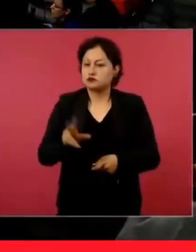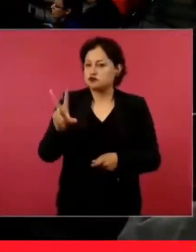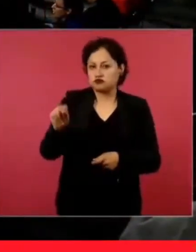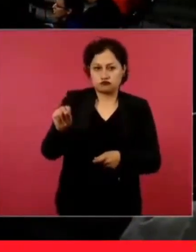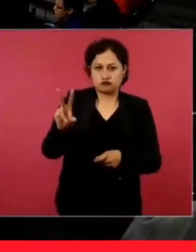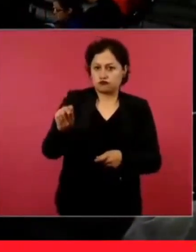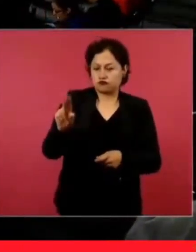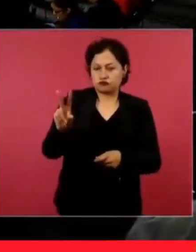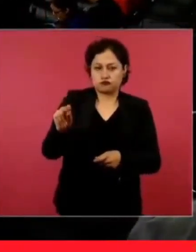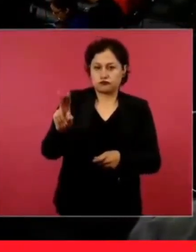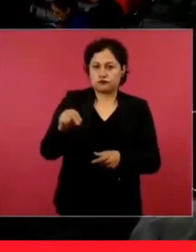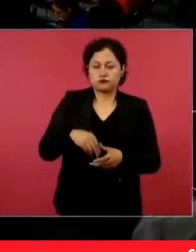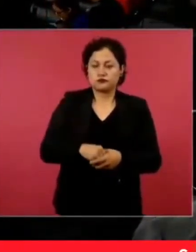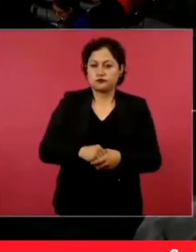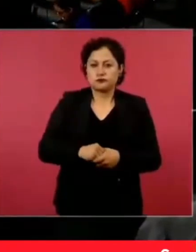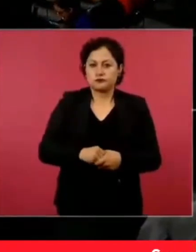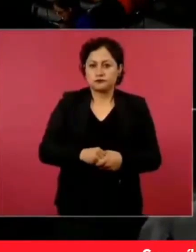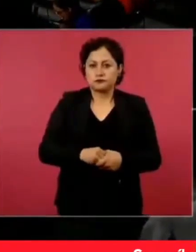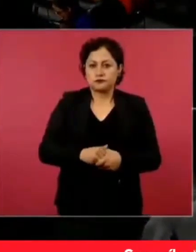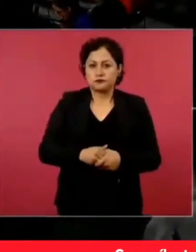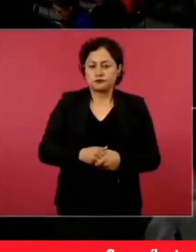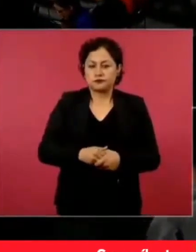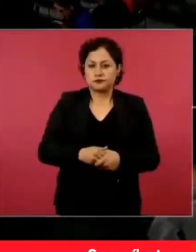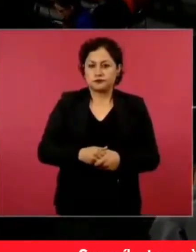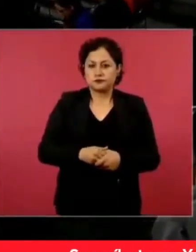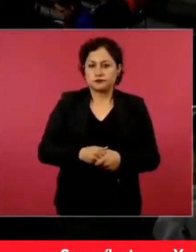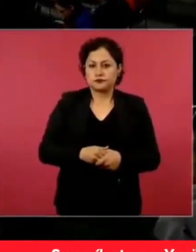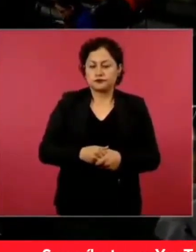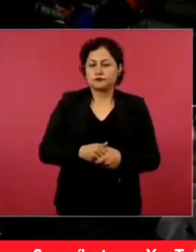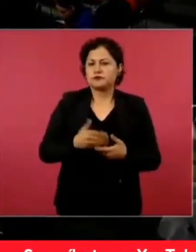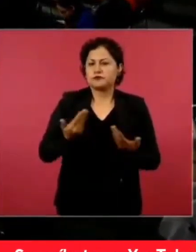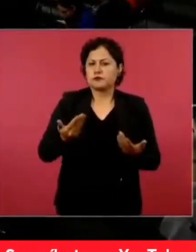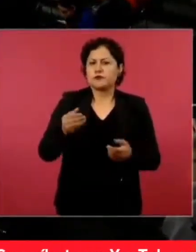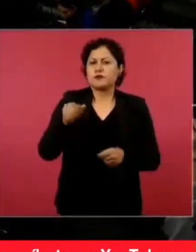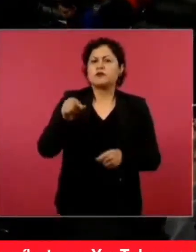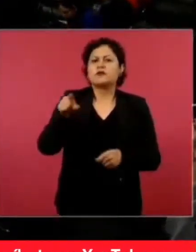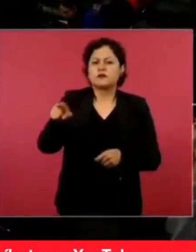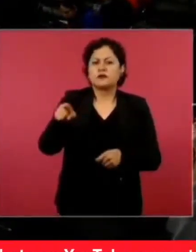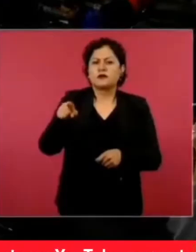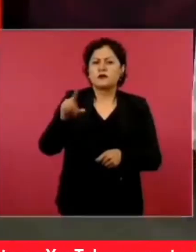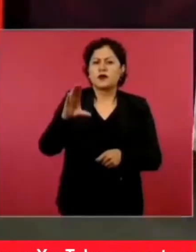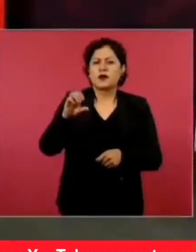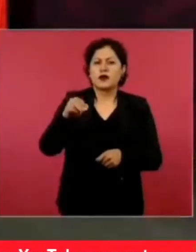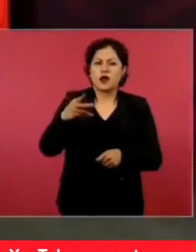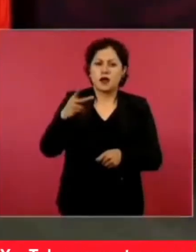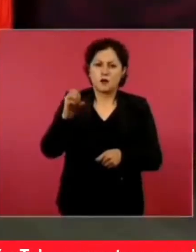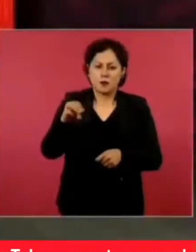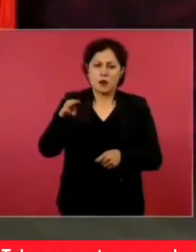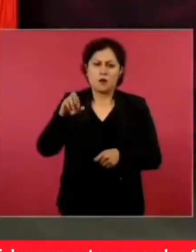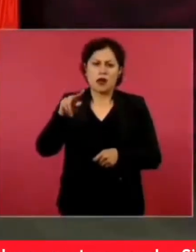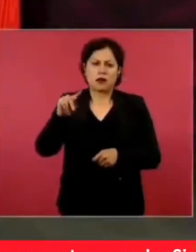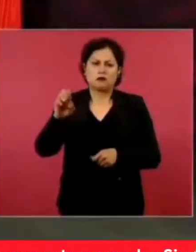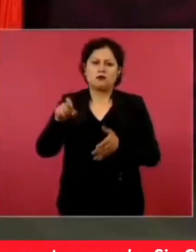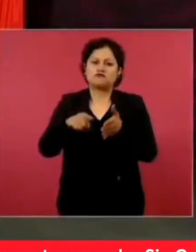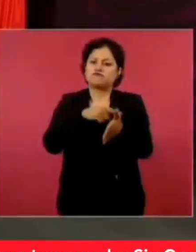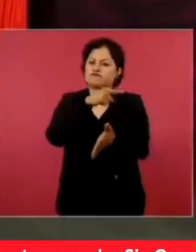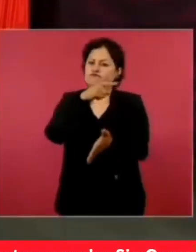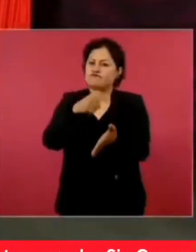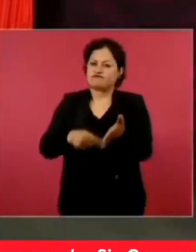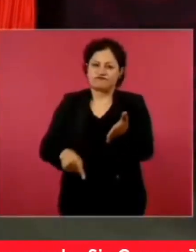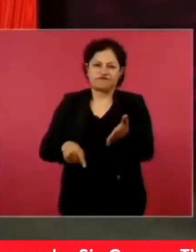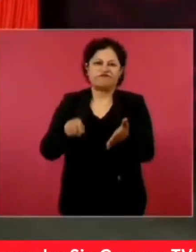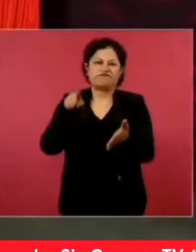No. Era una celebración en el Campo Marte. Se suspende hoy por la lluvia